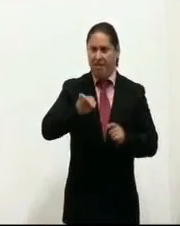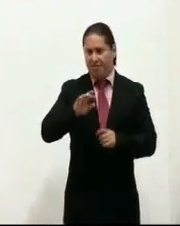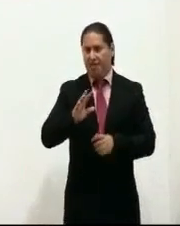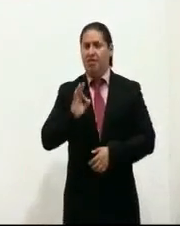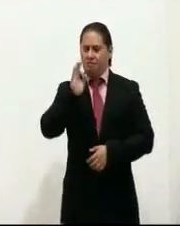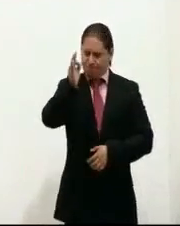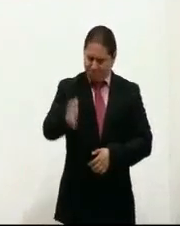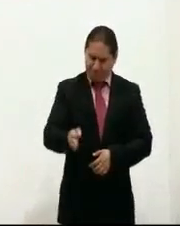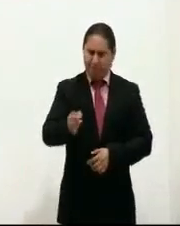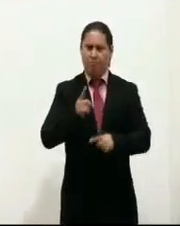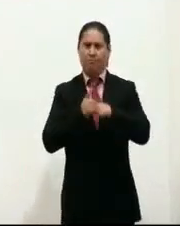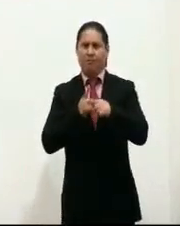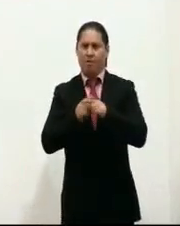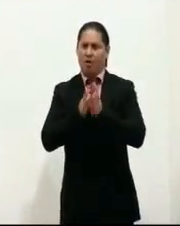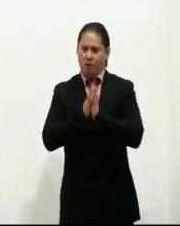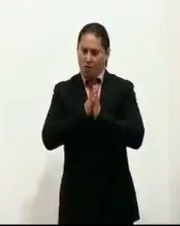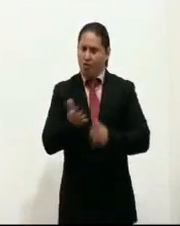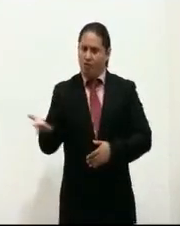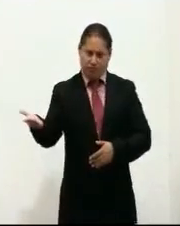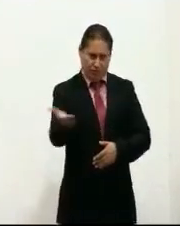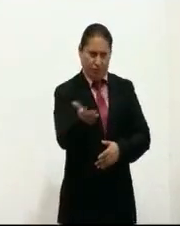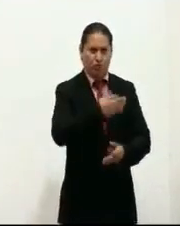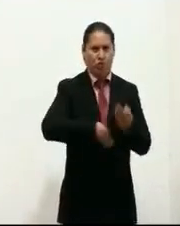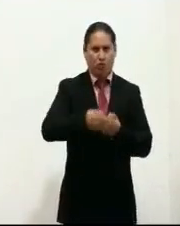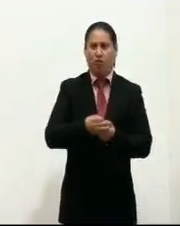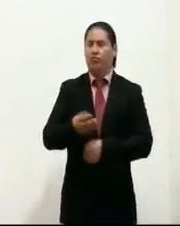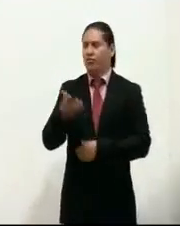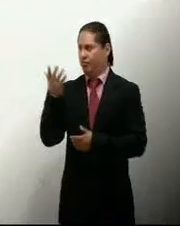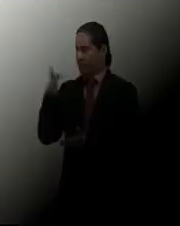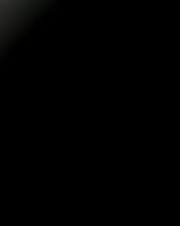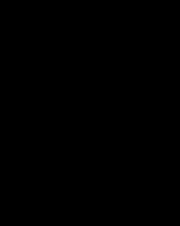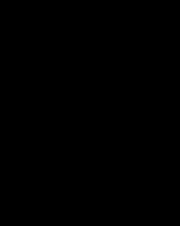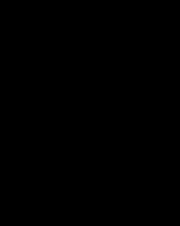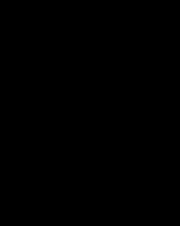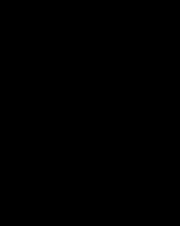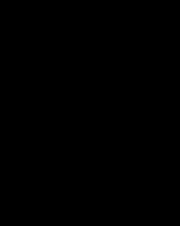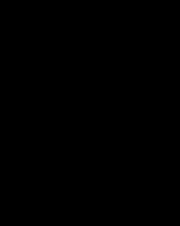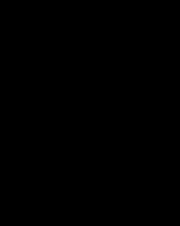a favor y les pido su voto en el mismo sentido. Es cuanto, diputada vicepresidenta.